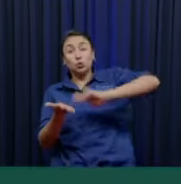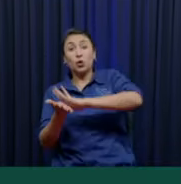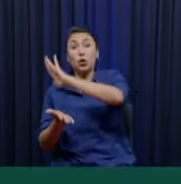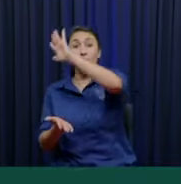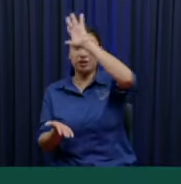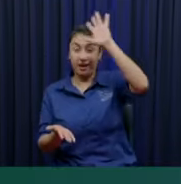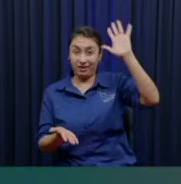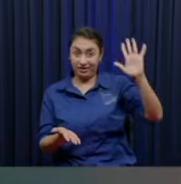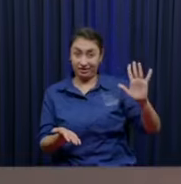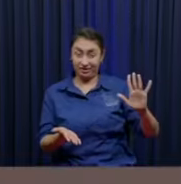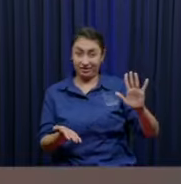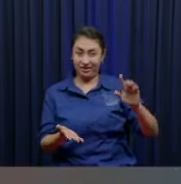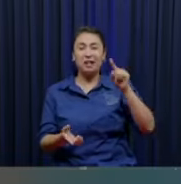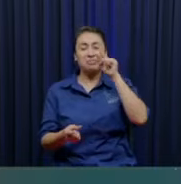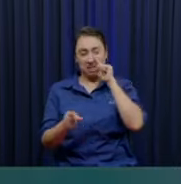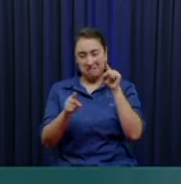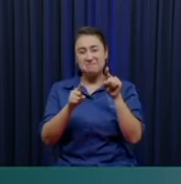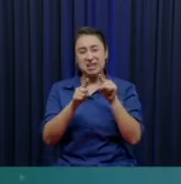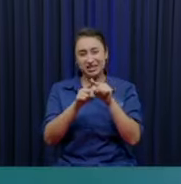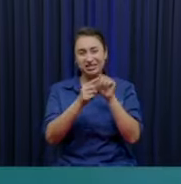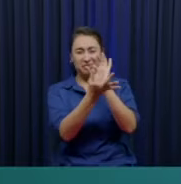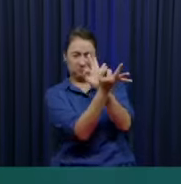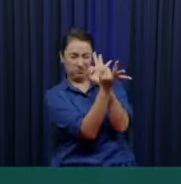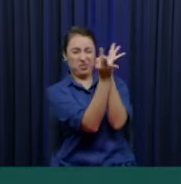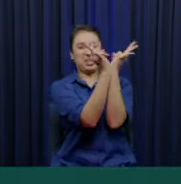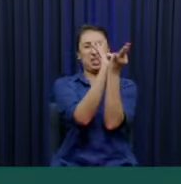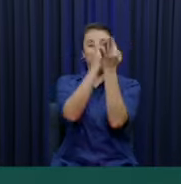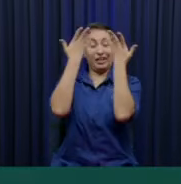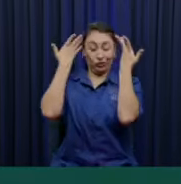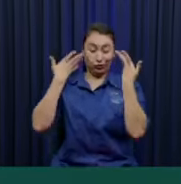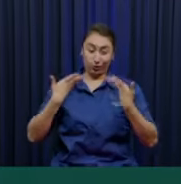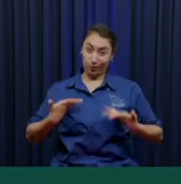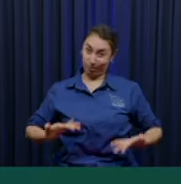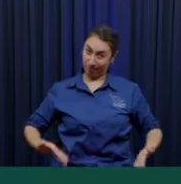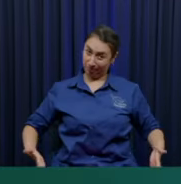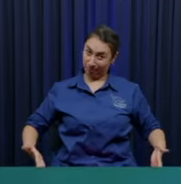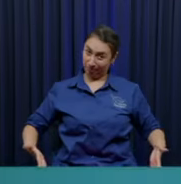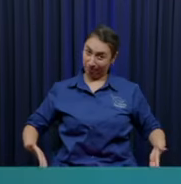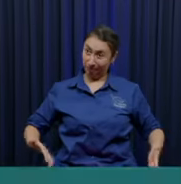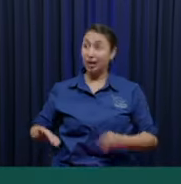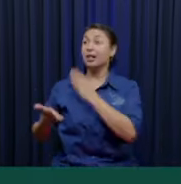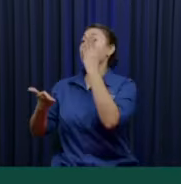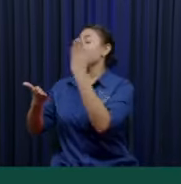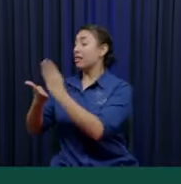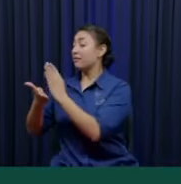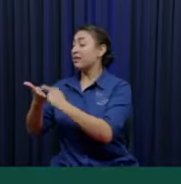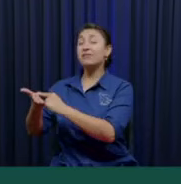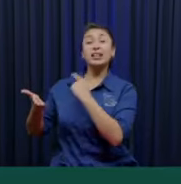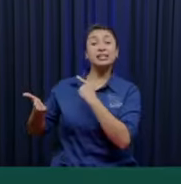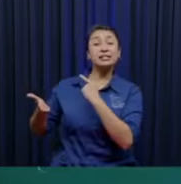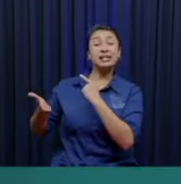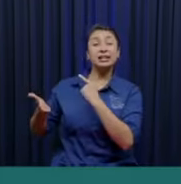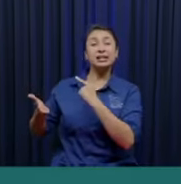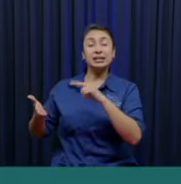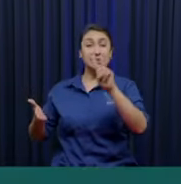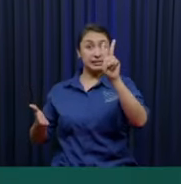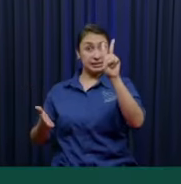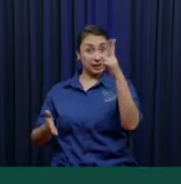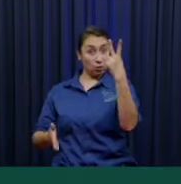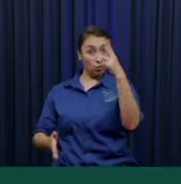Entonces, 2 Corintios capítulo 3, verso 18. Pero nosotros, solo algunos poquitos de